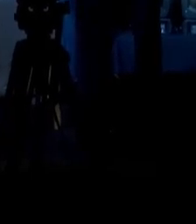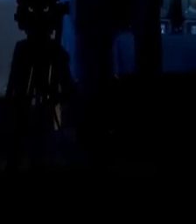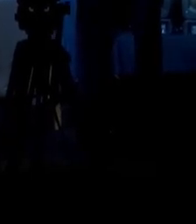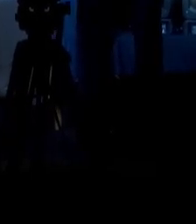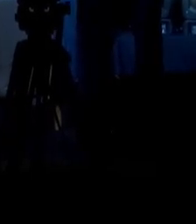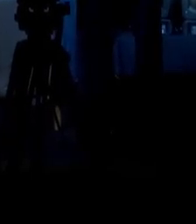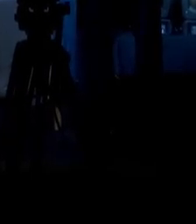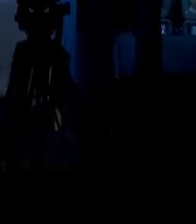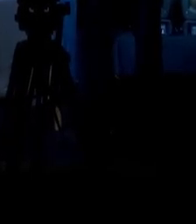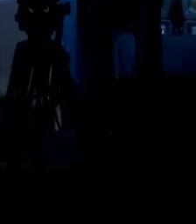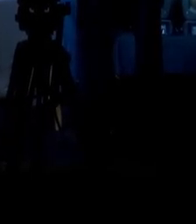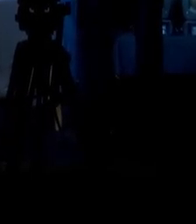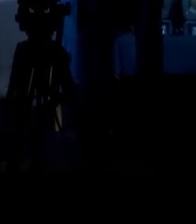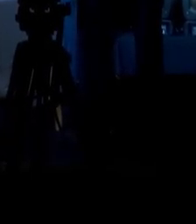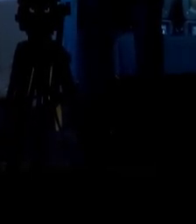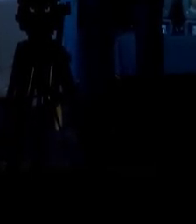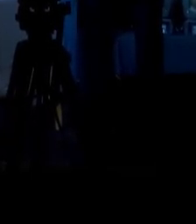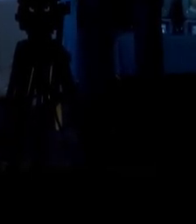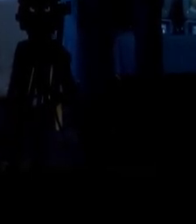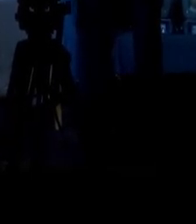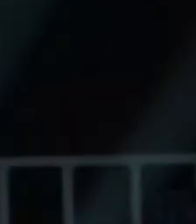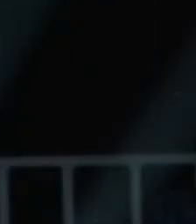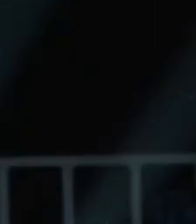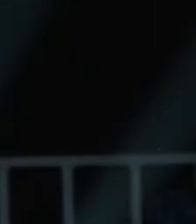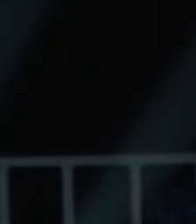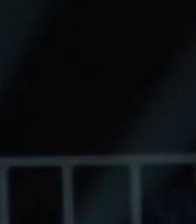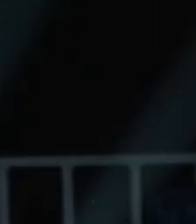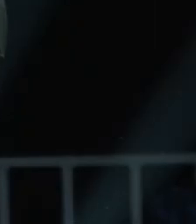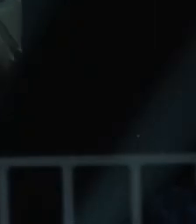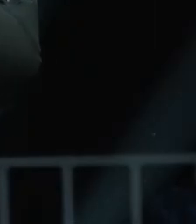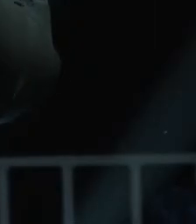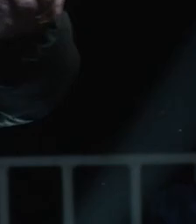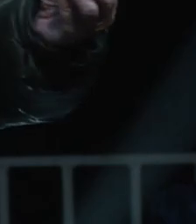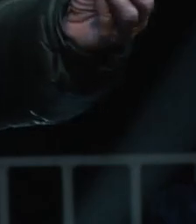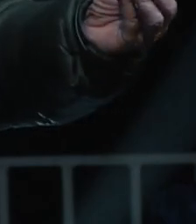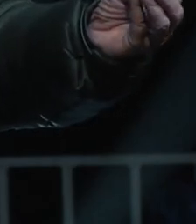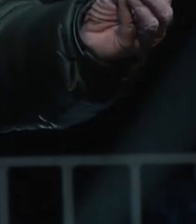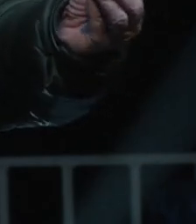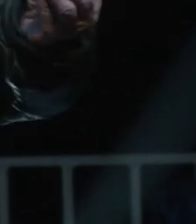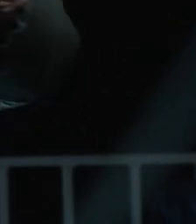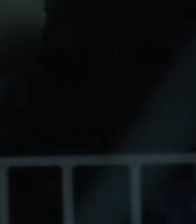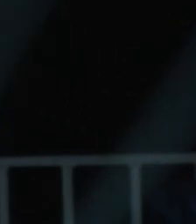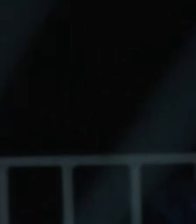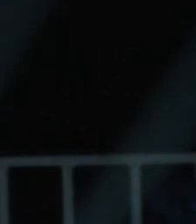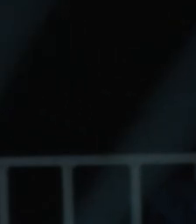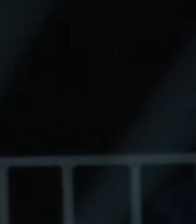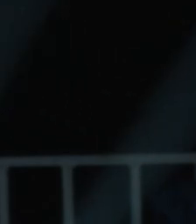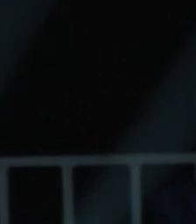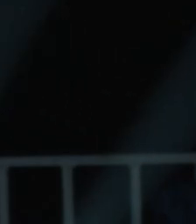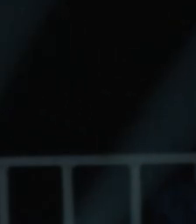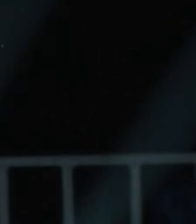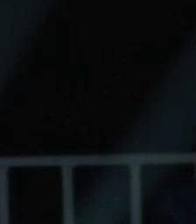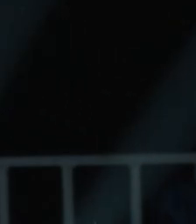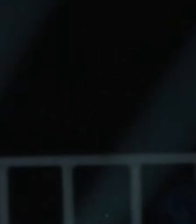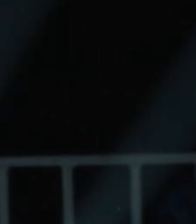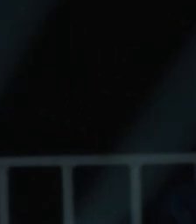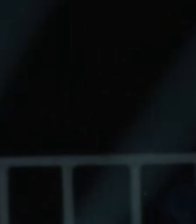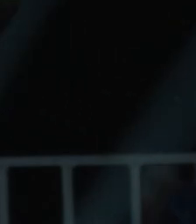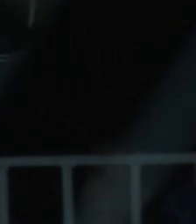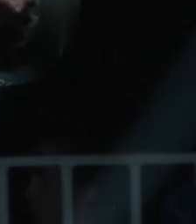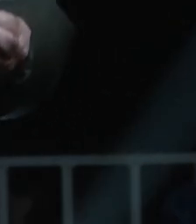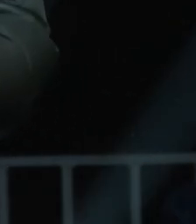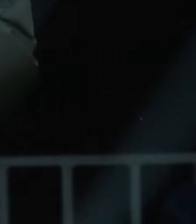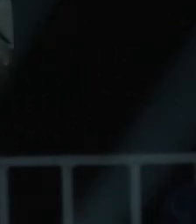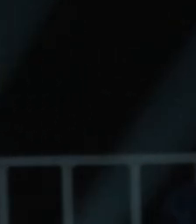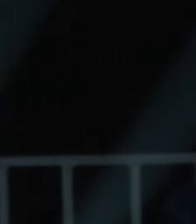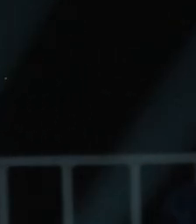niños aprendan a pensar. Y eso tiene aplicaciones en todas las esferas de la vida. Si